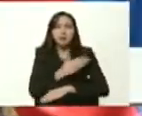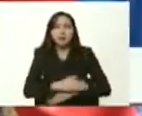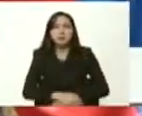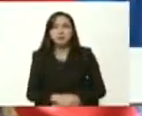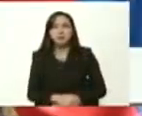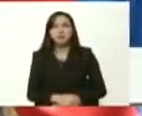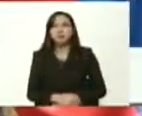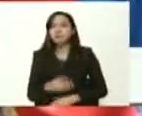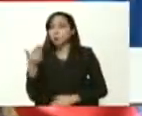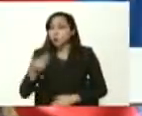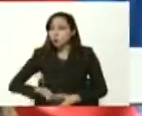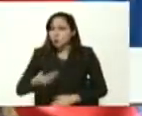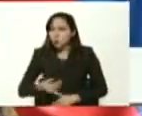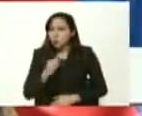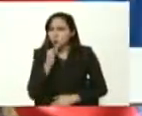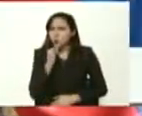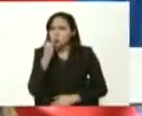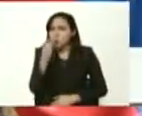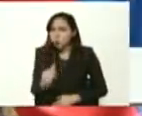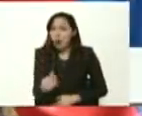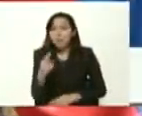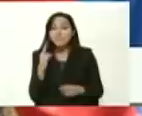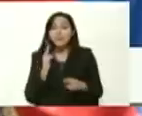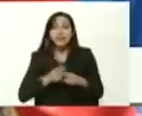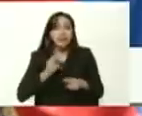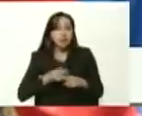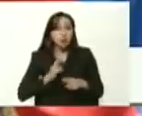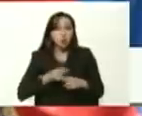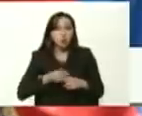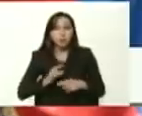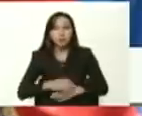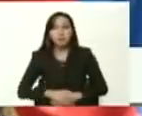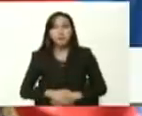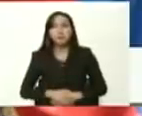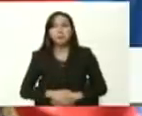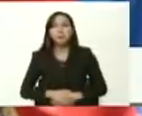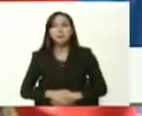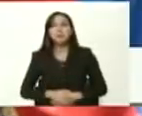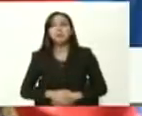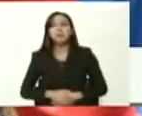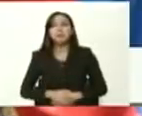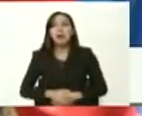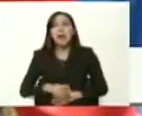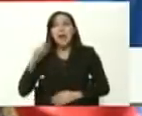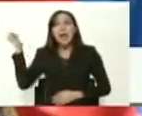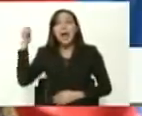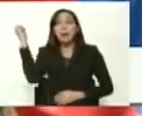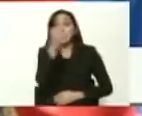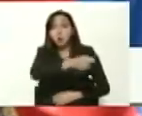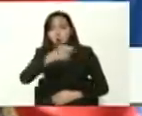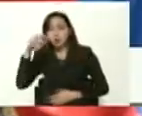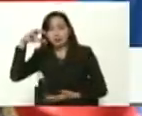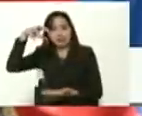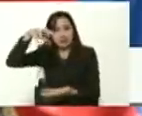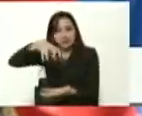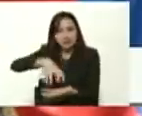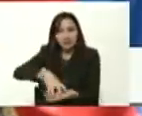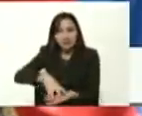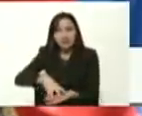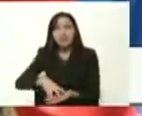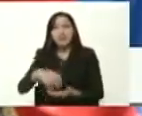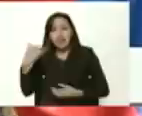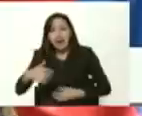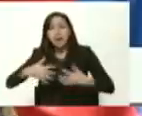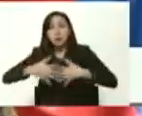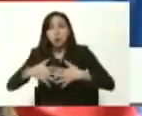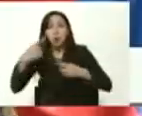Es importante mencionar que Piligra posee un hato en el estado Apure que lleva el mismo nombre de Villa